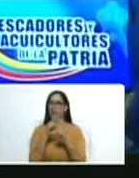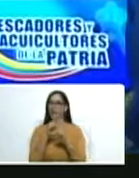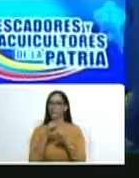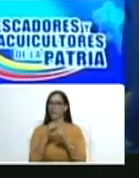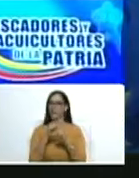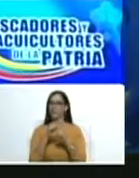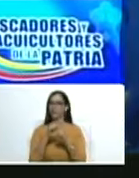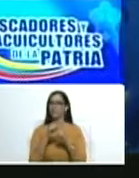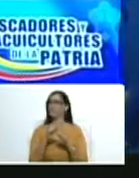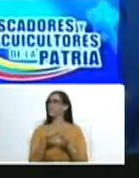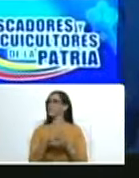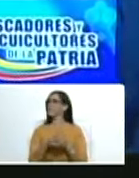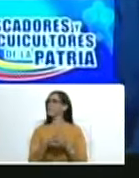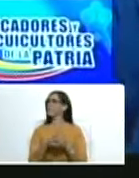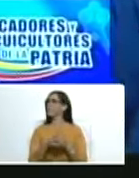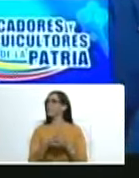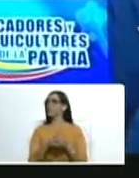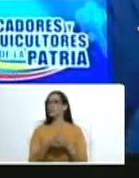carupana,